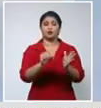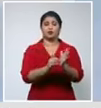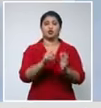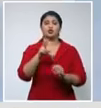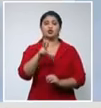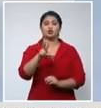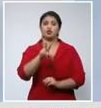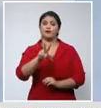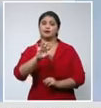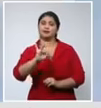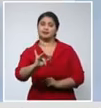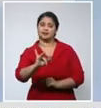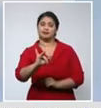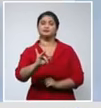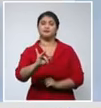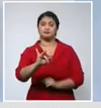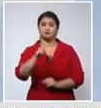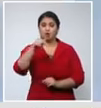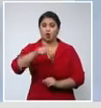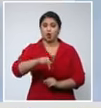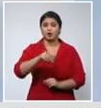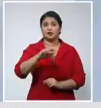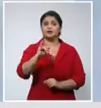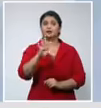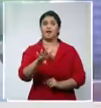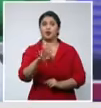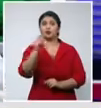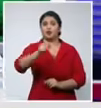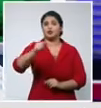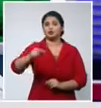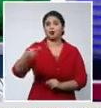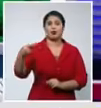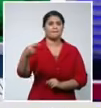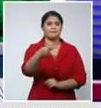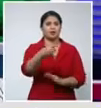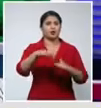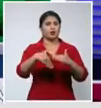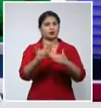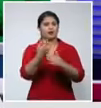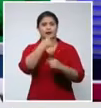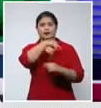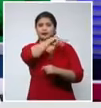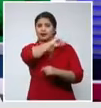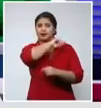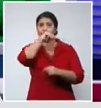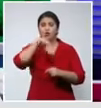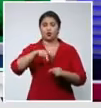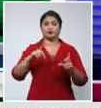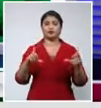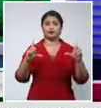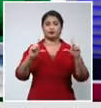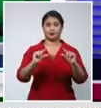4.227, 64 menos que el día anterior. Se procesaron